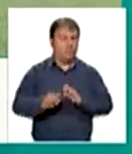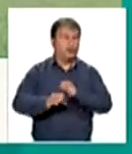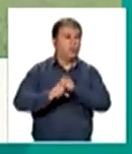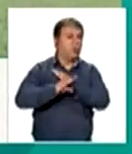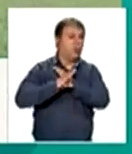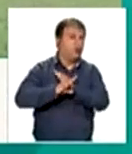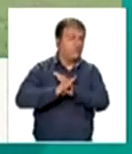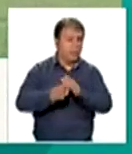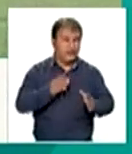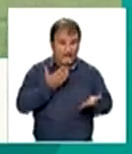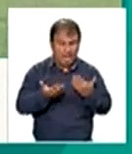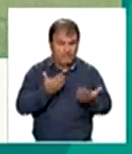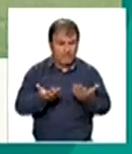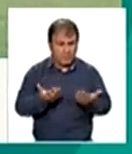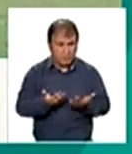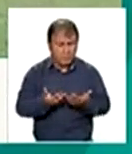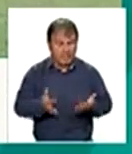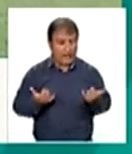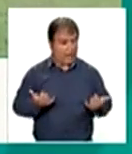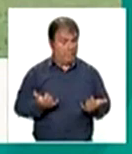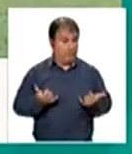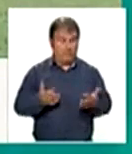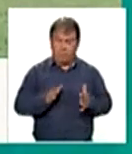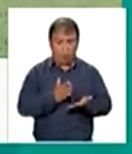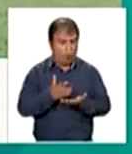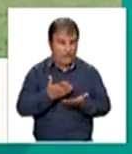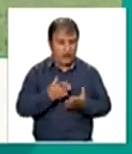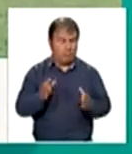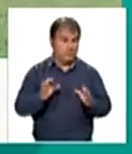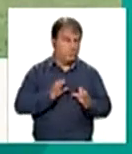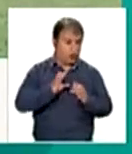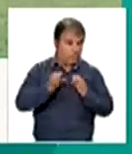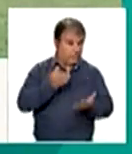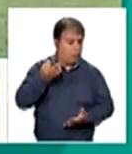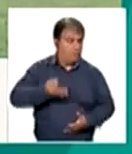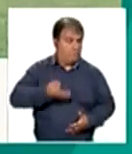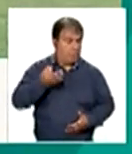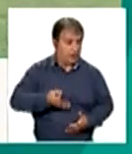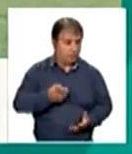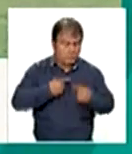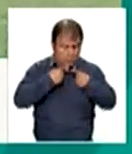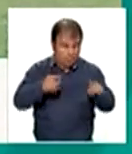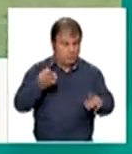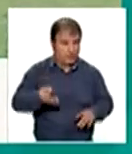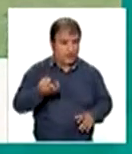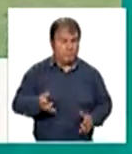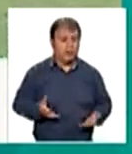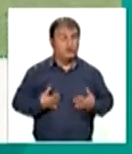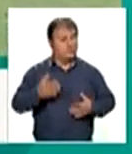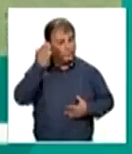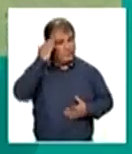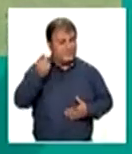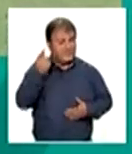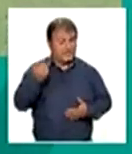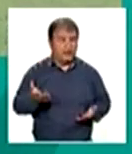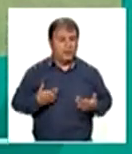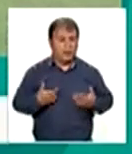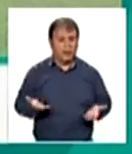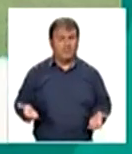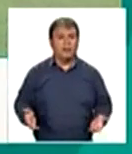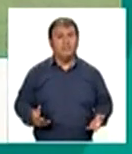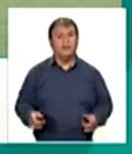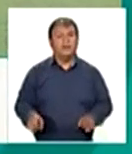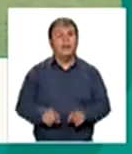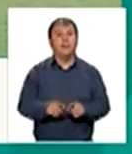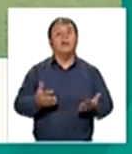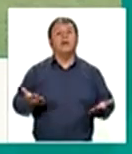estaría hablando. Insisto, hasta el momento no hay comunicación oficial al respecto. Lo único que se sabe, por ejemplo, es que para dar alcance sobre el